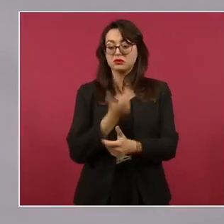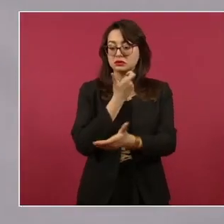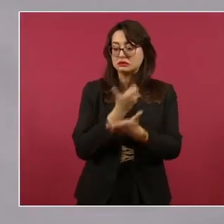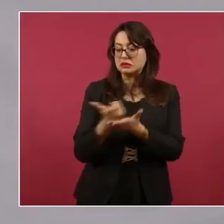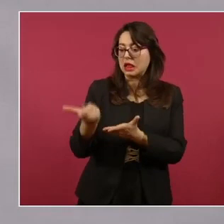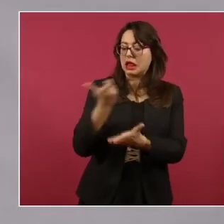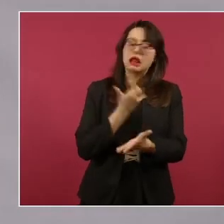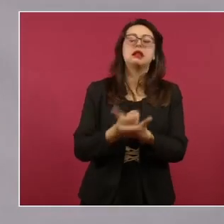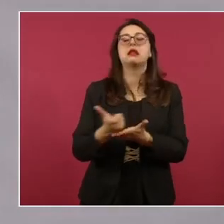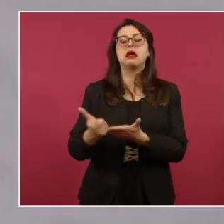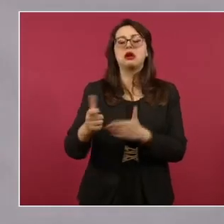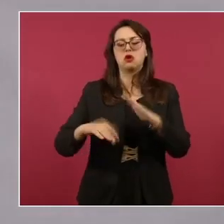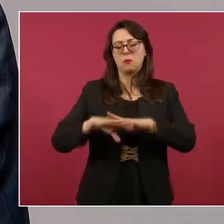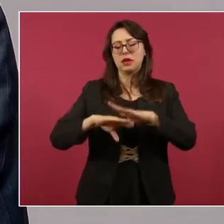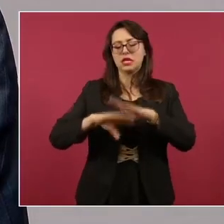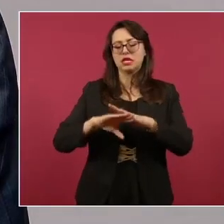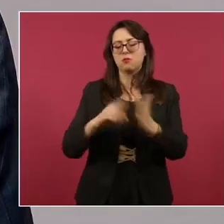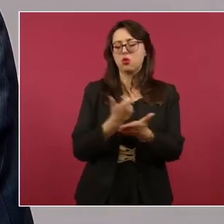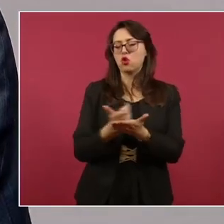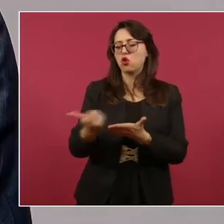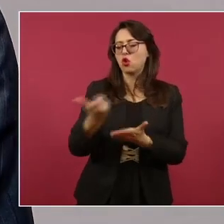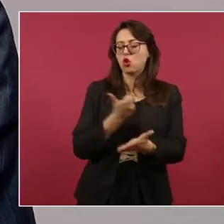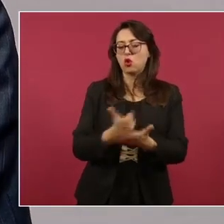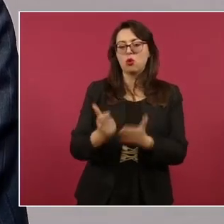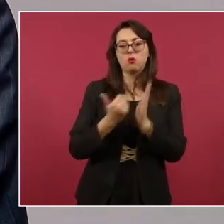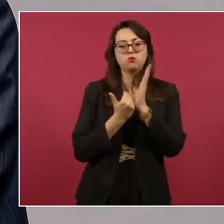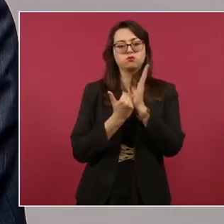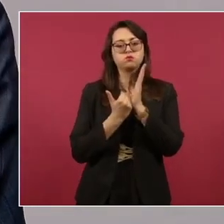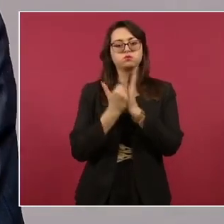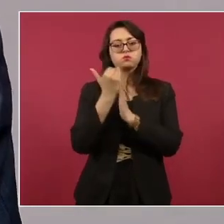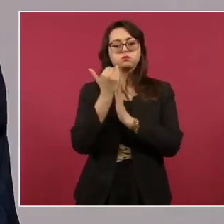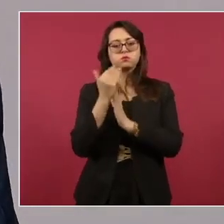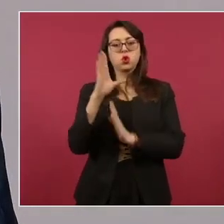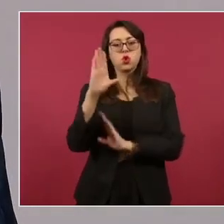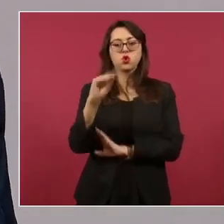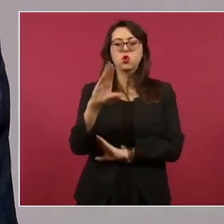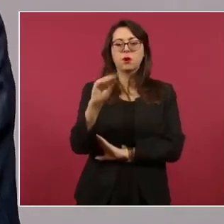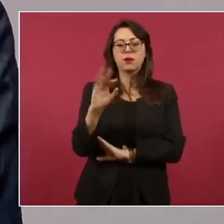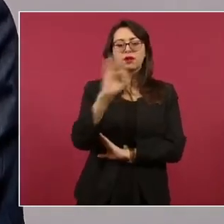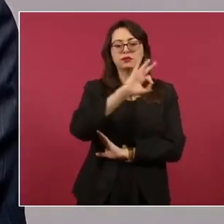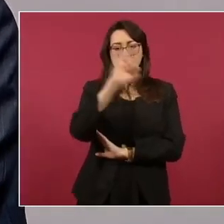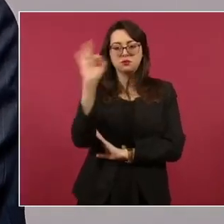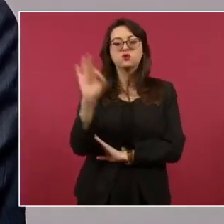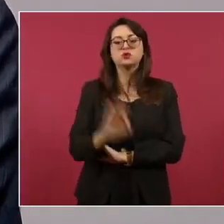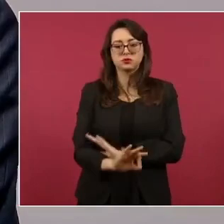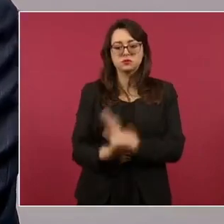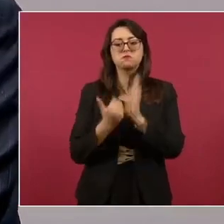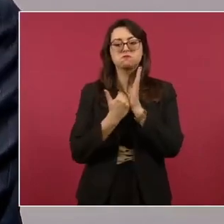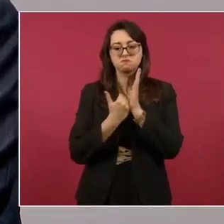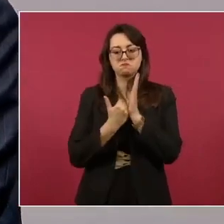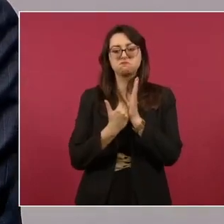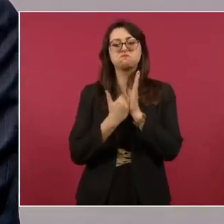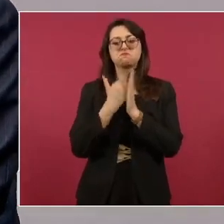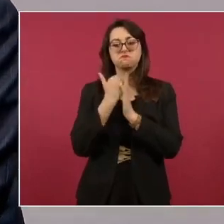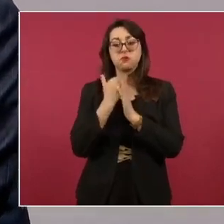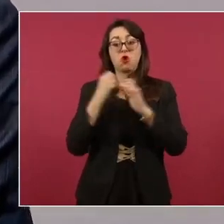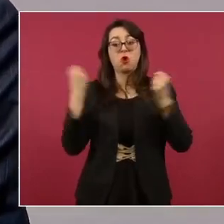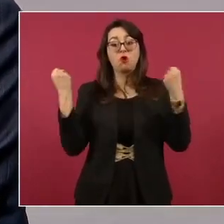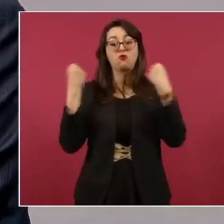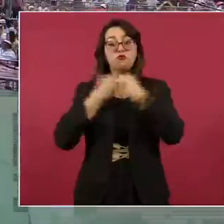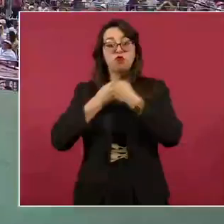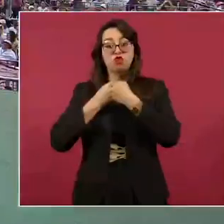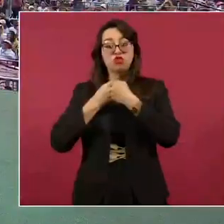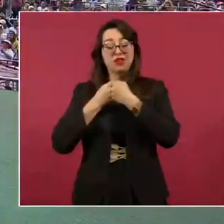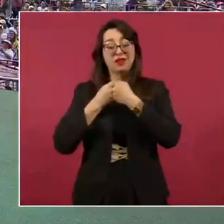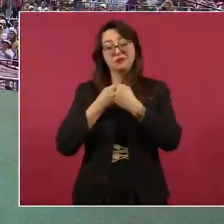ha aumentado en 90% en términos reales y en la frontera más del